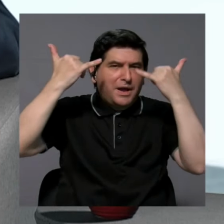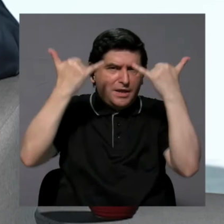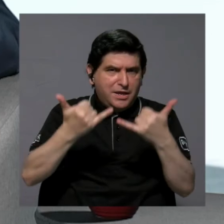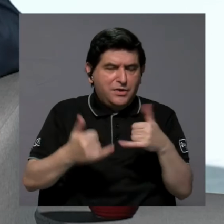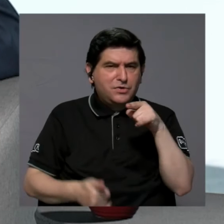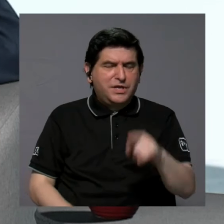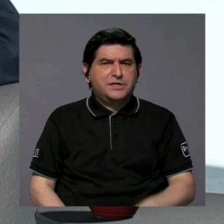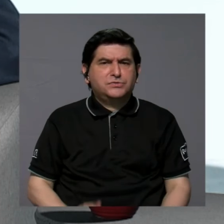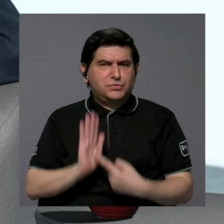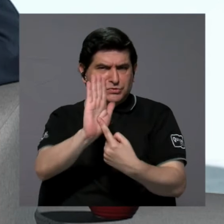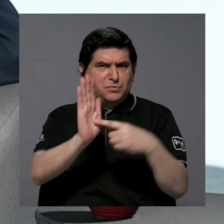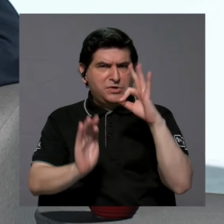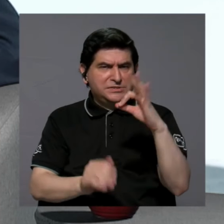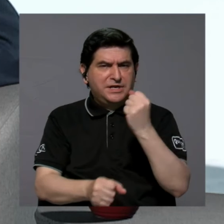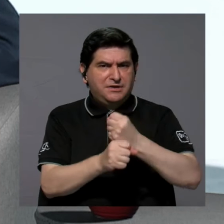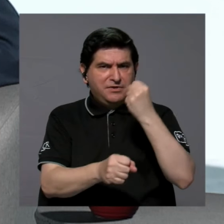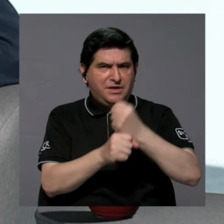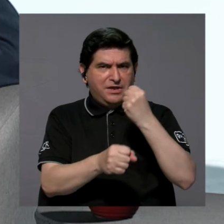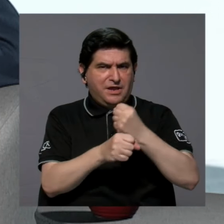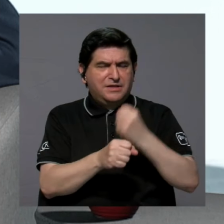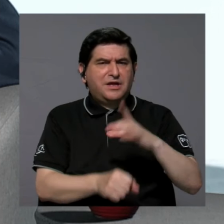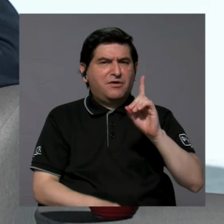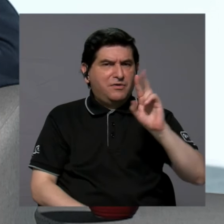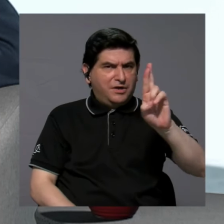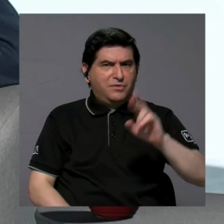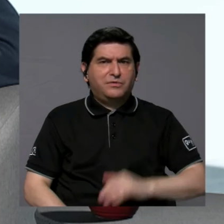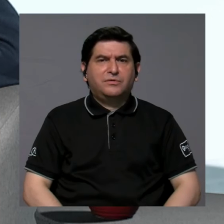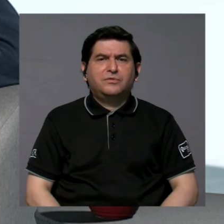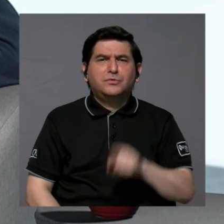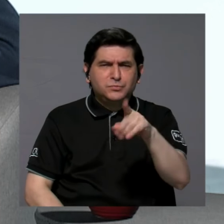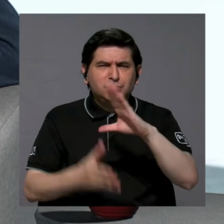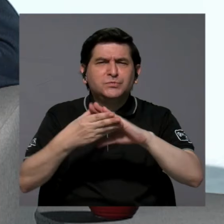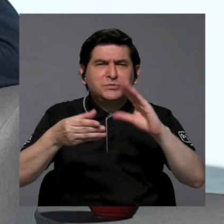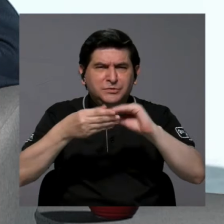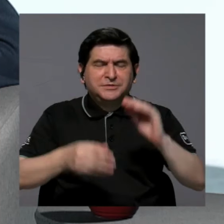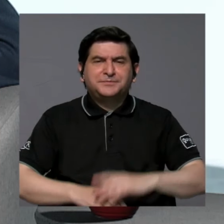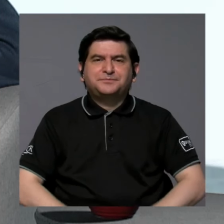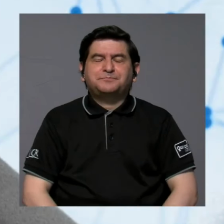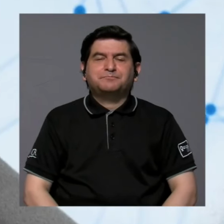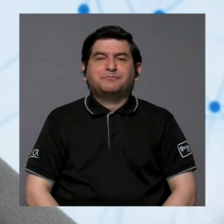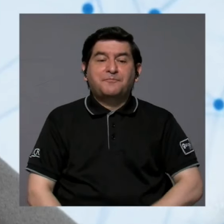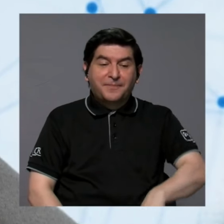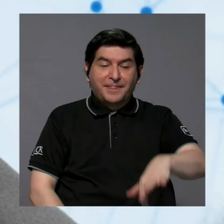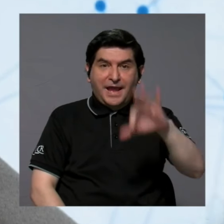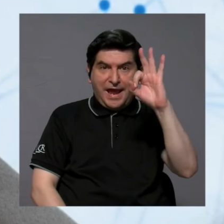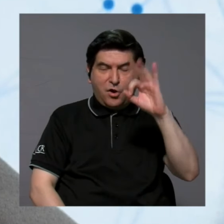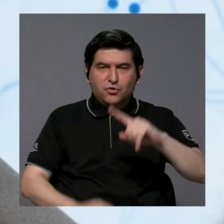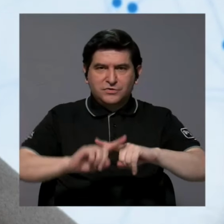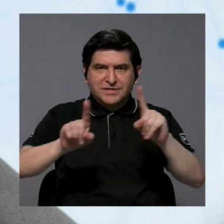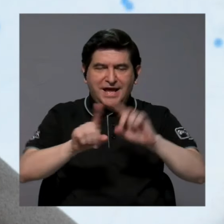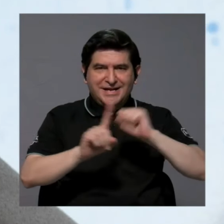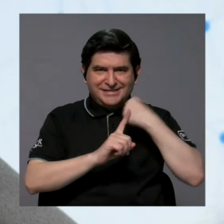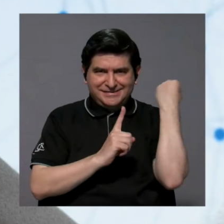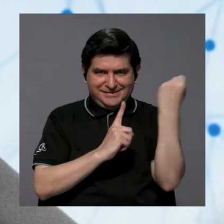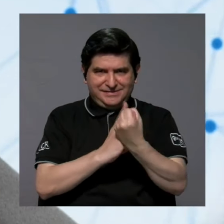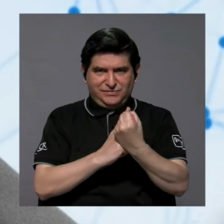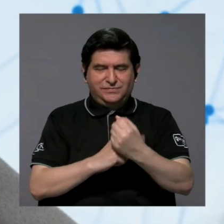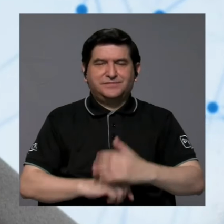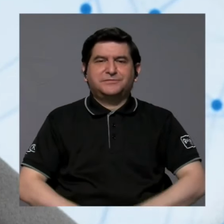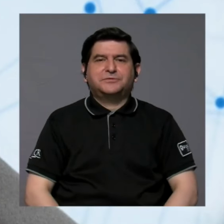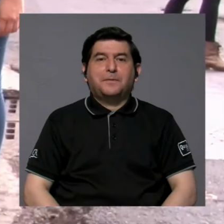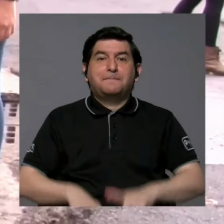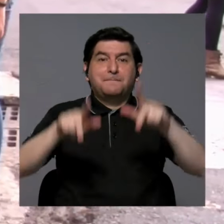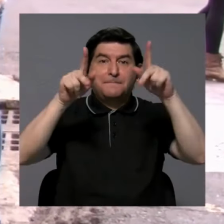eso está bien señalado en su trabajo de doctorado. Coméntenos, Laura. Encontramos varias